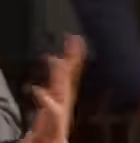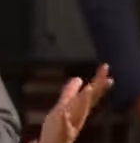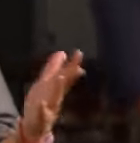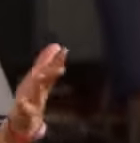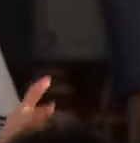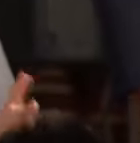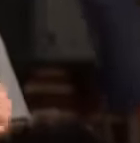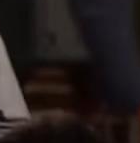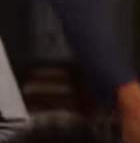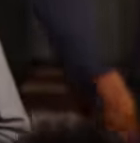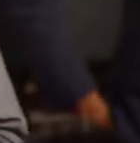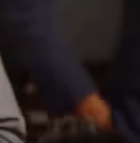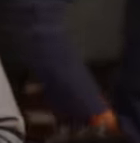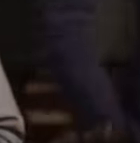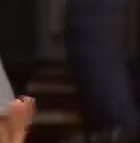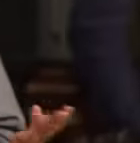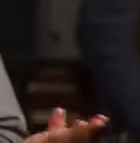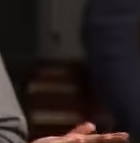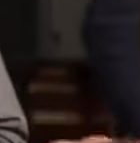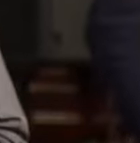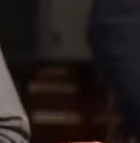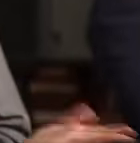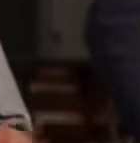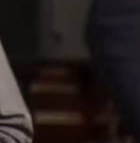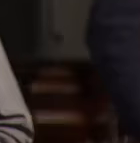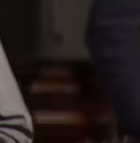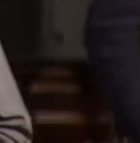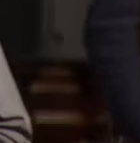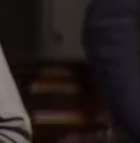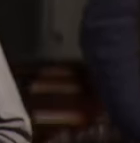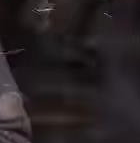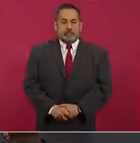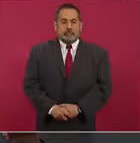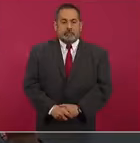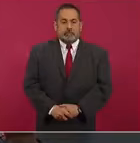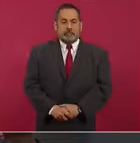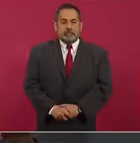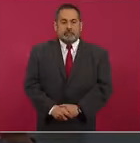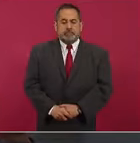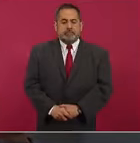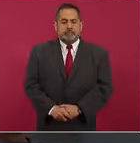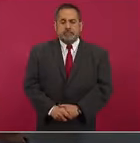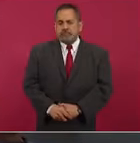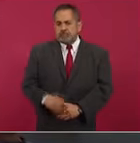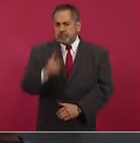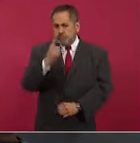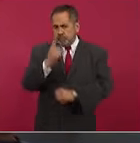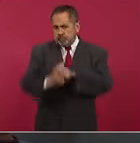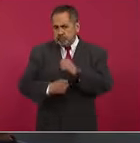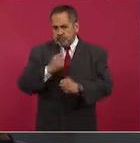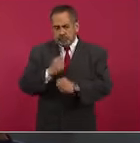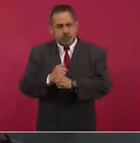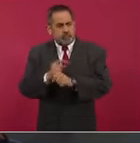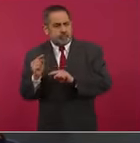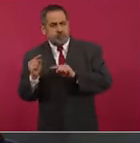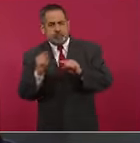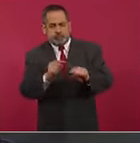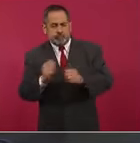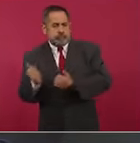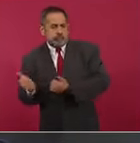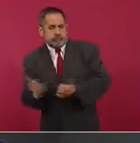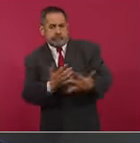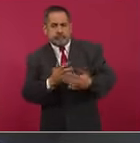para el abastecimiento de la región. Ya les quedaban solamente 40 días, al parecer, de agua. Entonces, por un año habrá abastecimiento. Sin